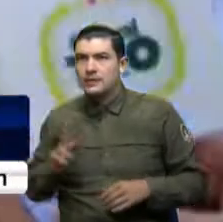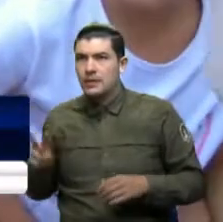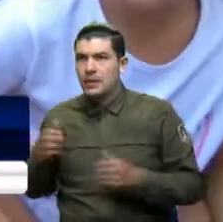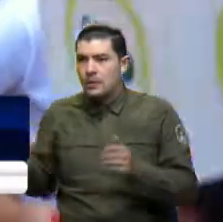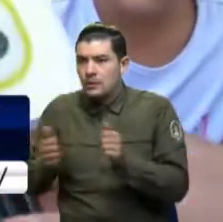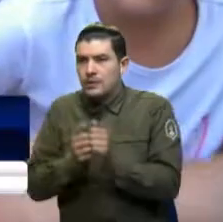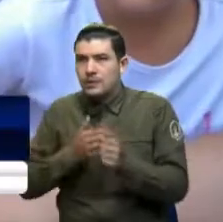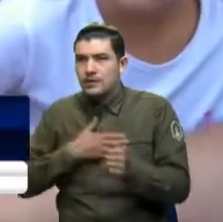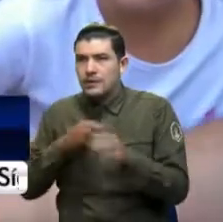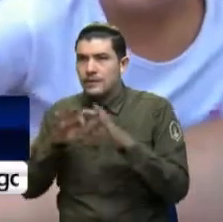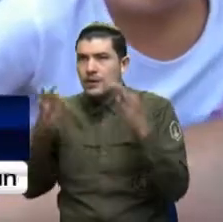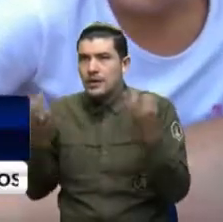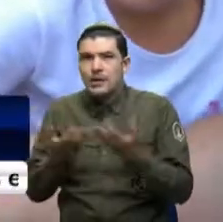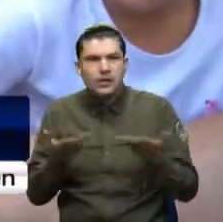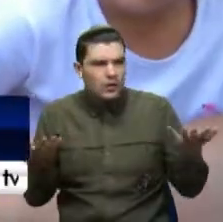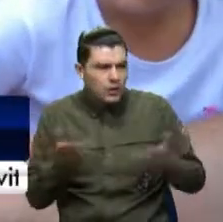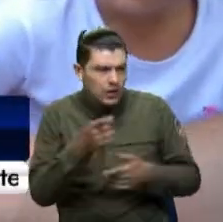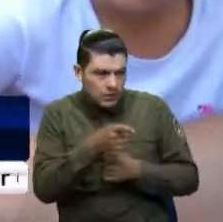familia. ¿En dónde?